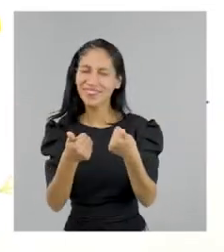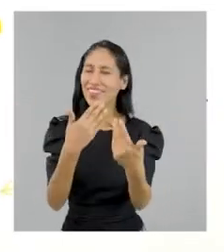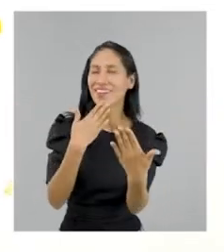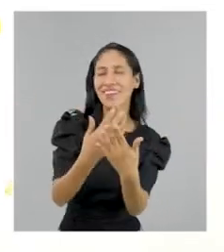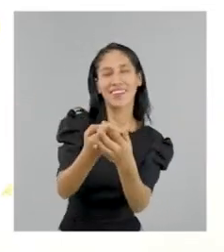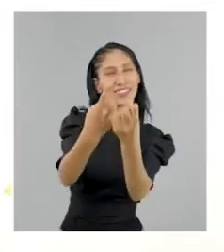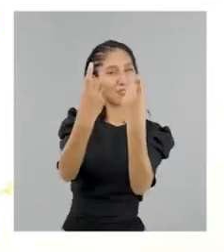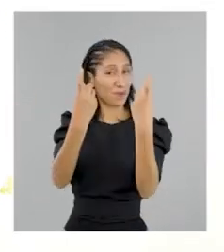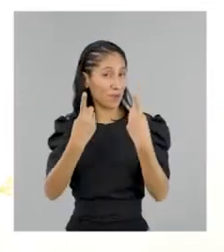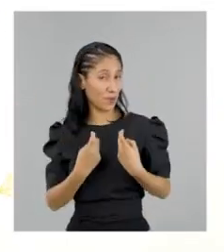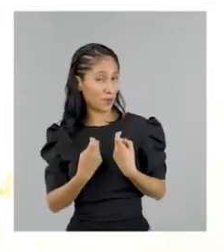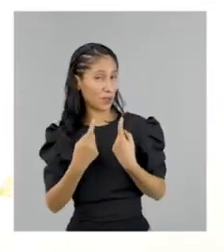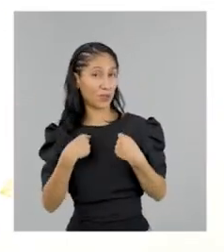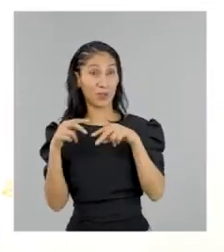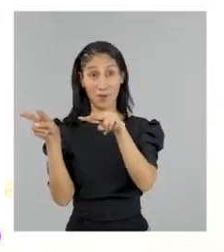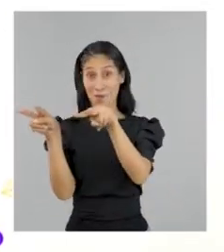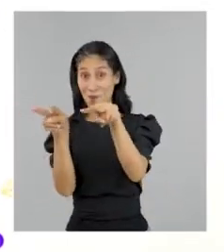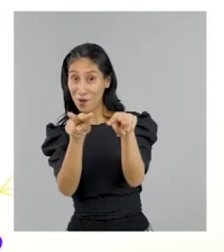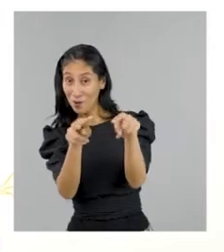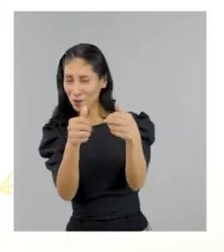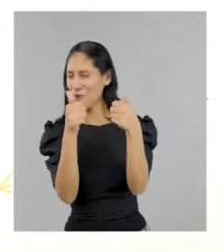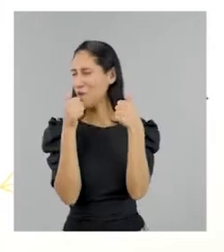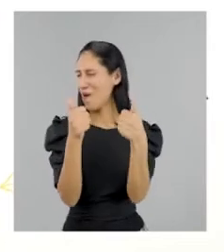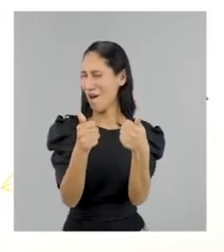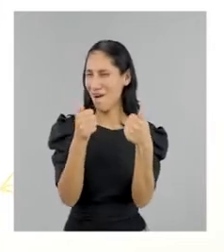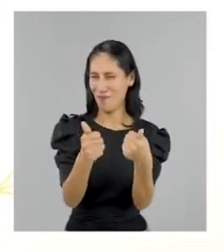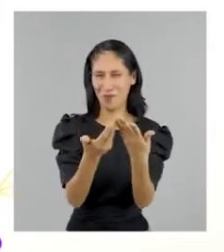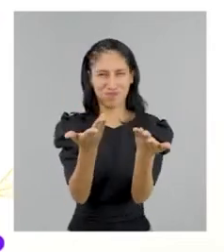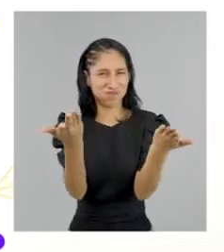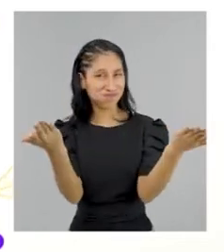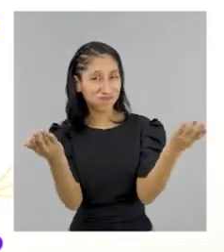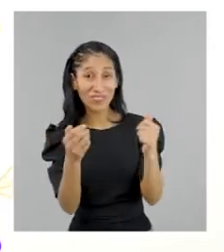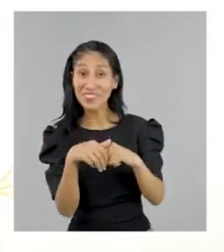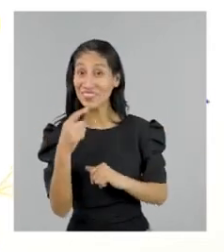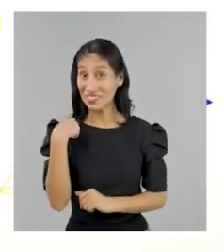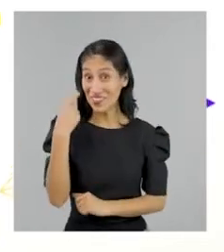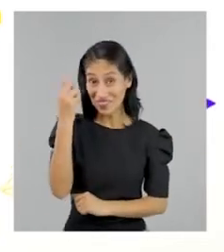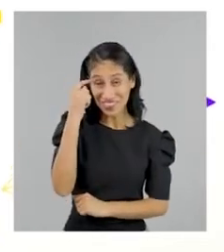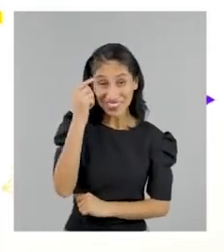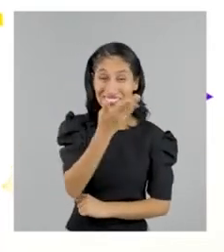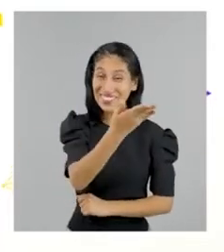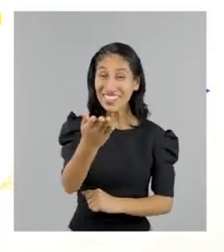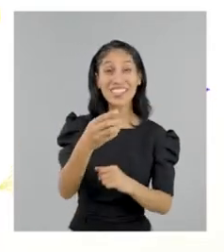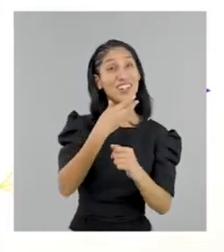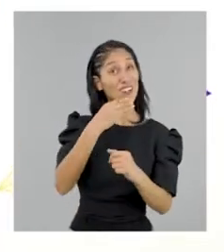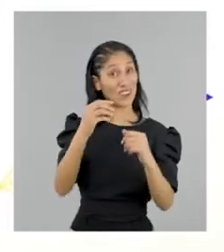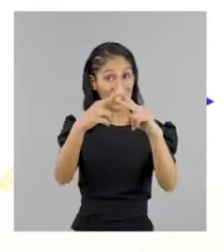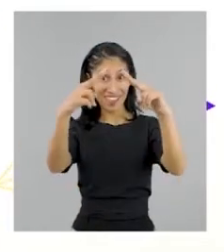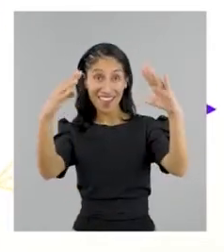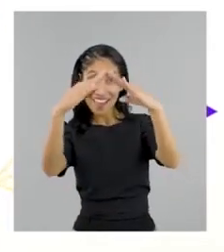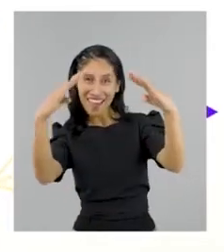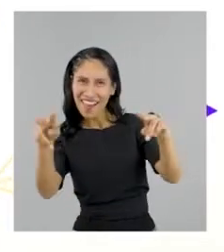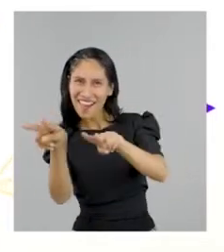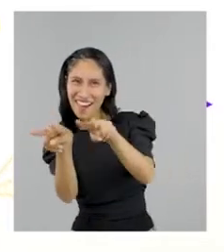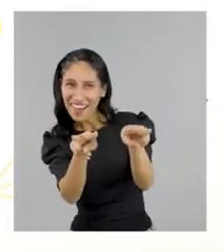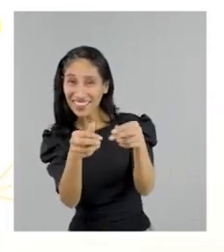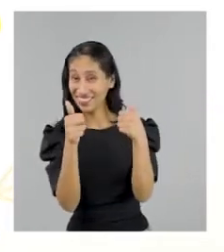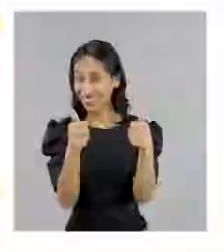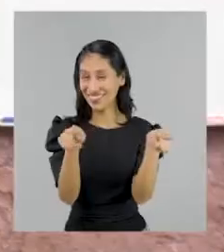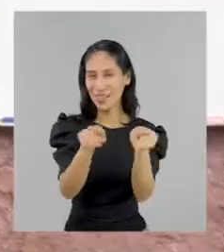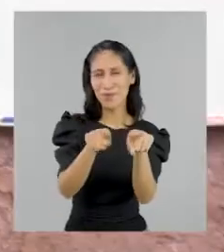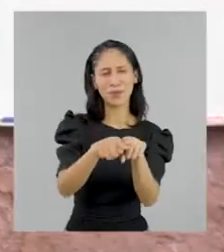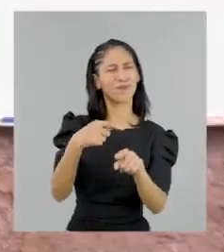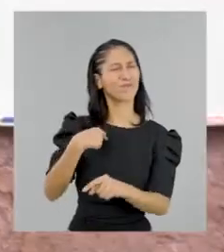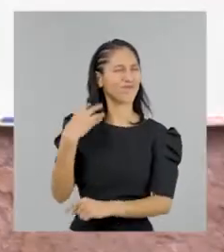muy bien, gracias por preguntar. Me da mucha alegría verlos tan motivados. Espero que las chicas y chicos de la pre también lo